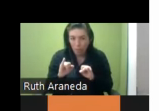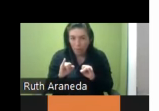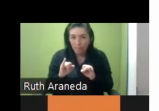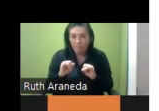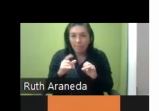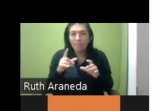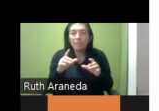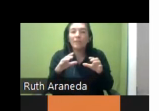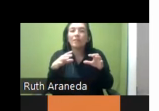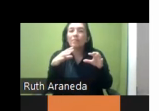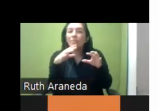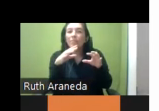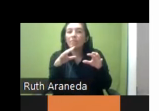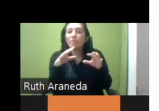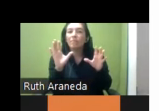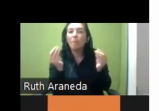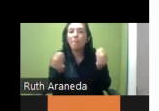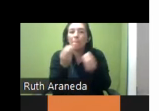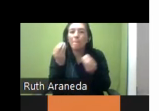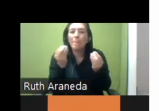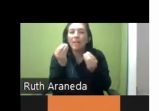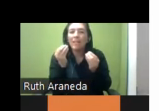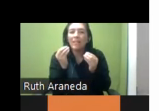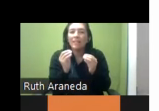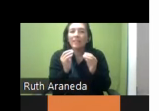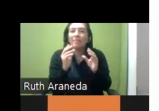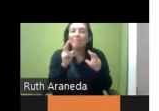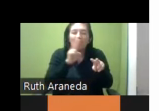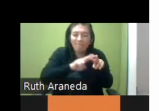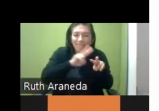conservar o por lo menos de crear